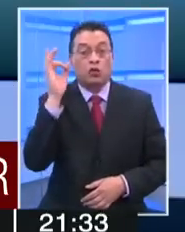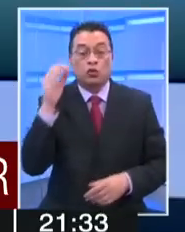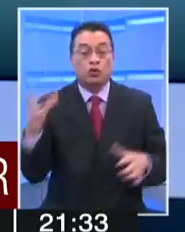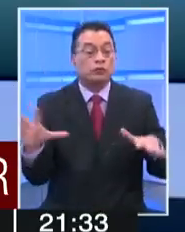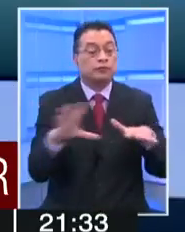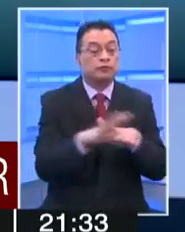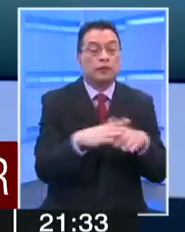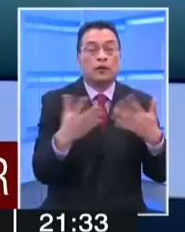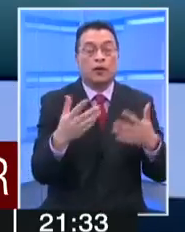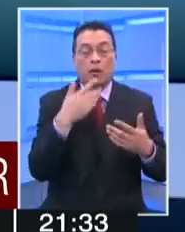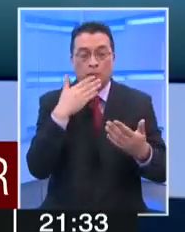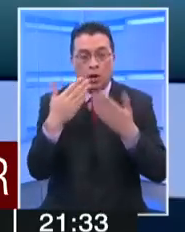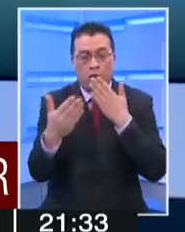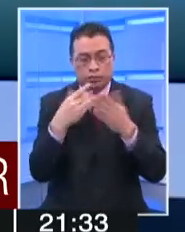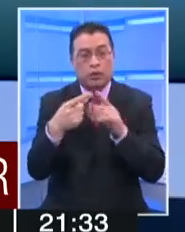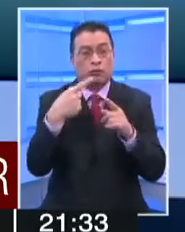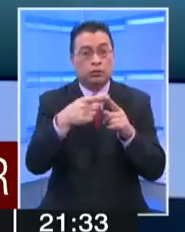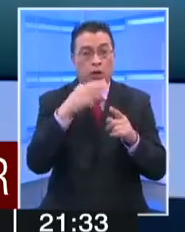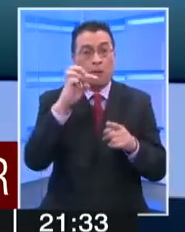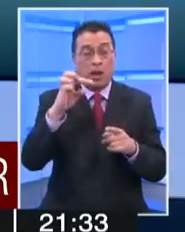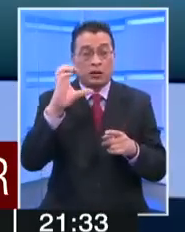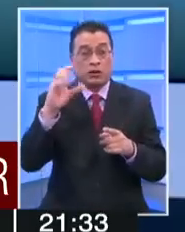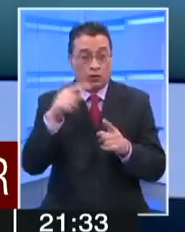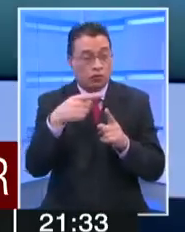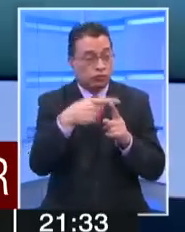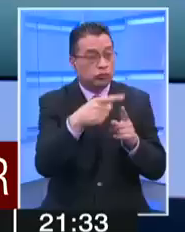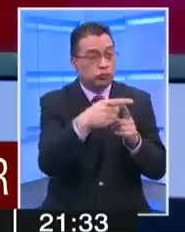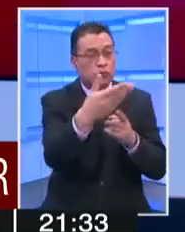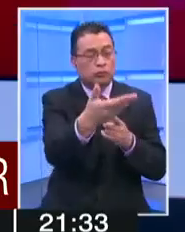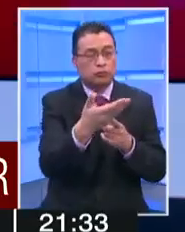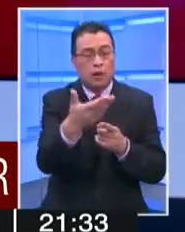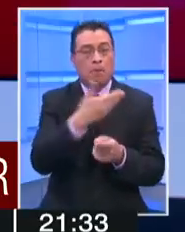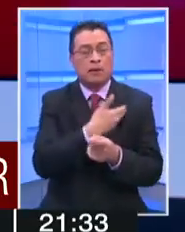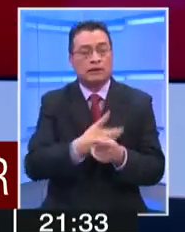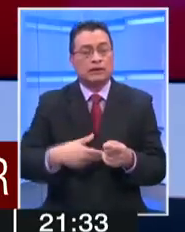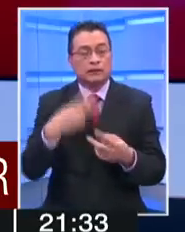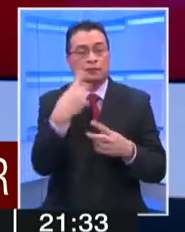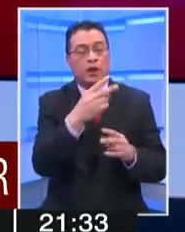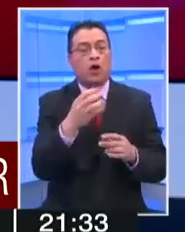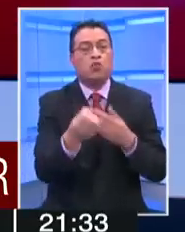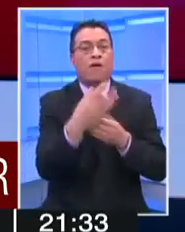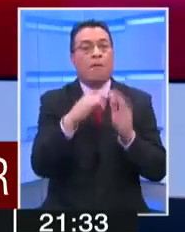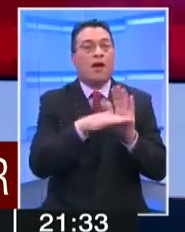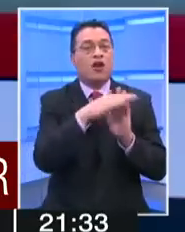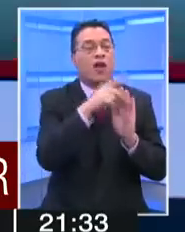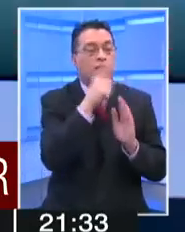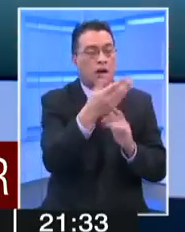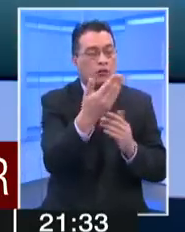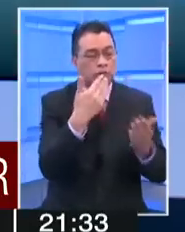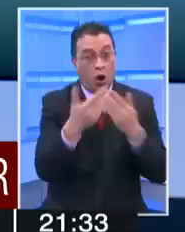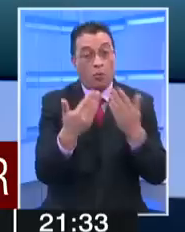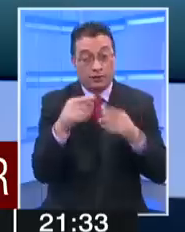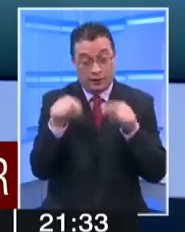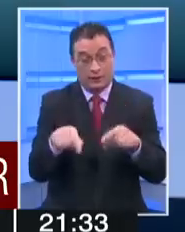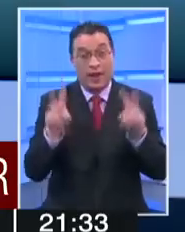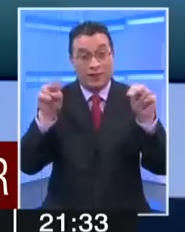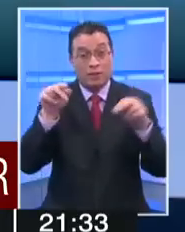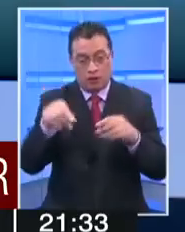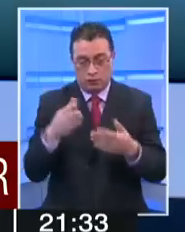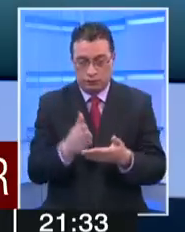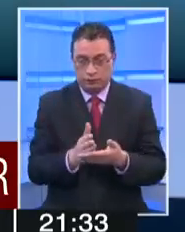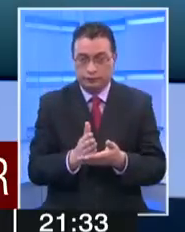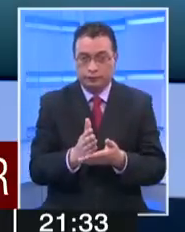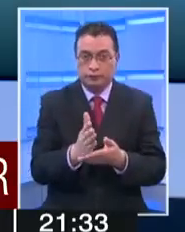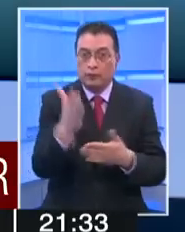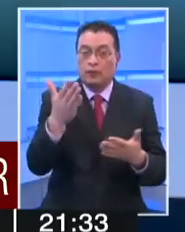marca la serie de encuentros que mantiene la colectividad con las cartas presidenciales de la nueva mayoría y bueno para conversar sobre este tema cuando ya estamos en tierra